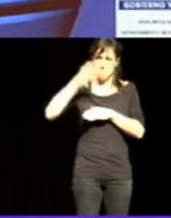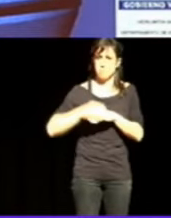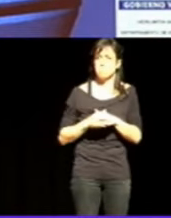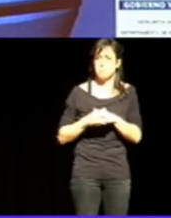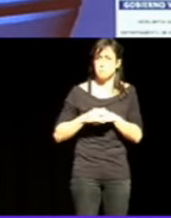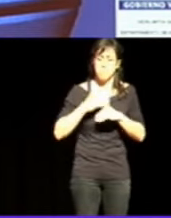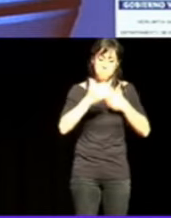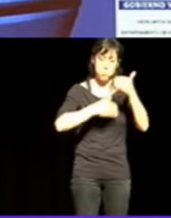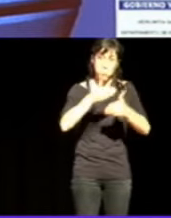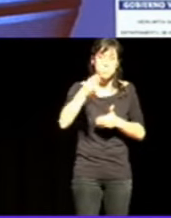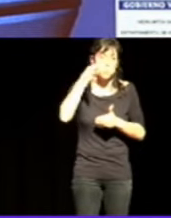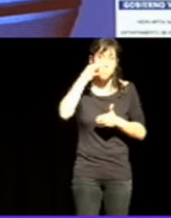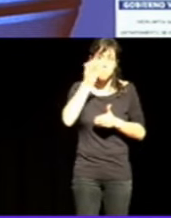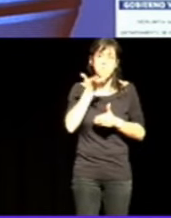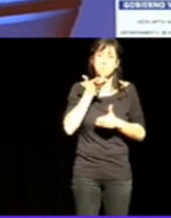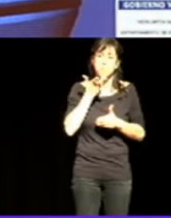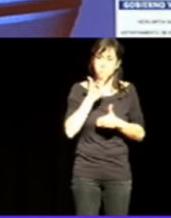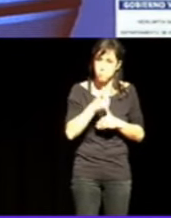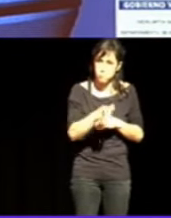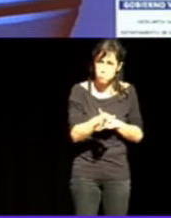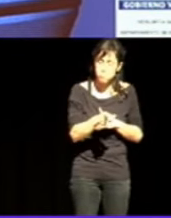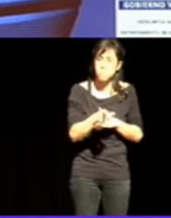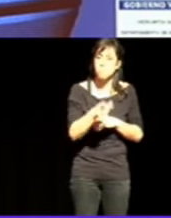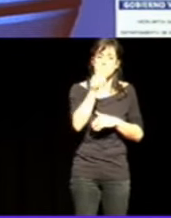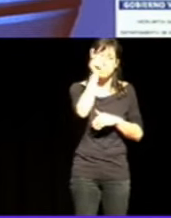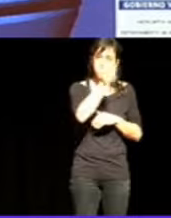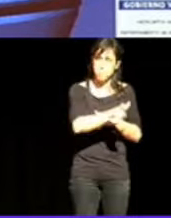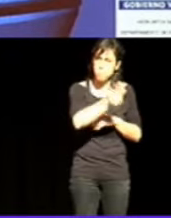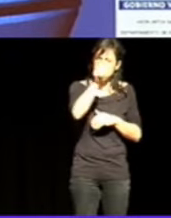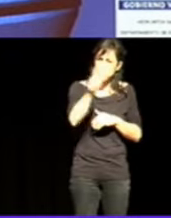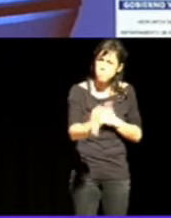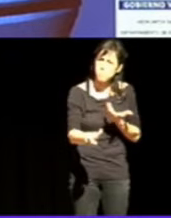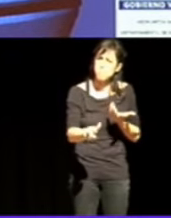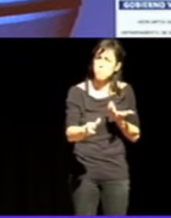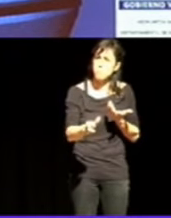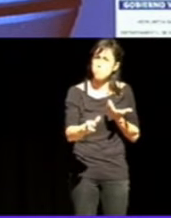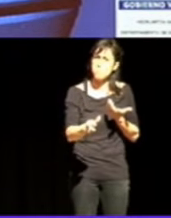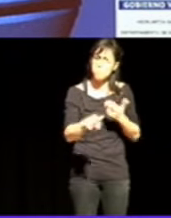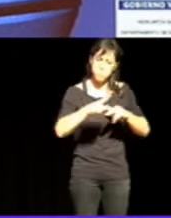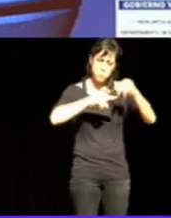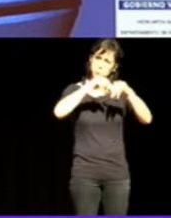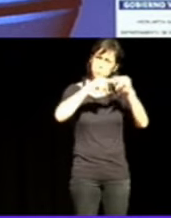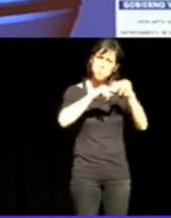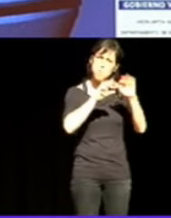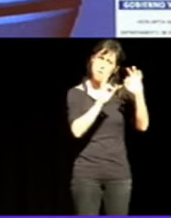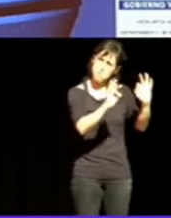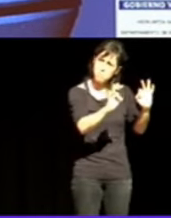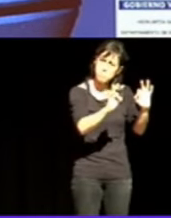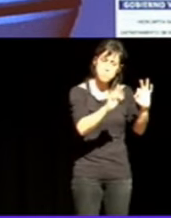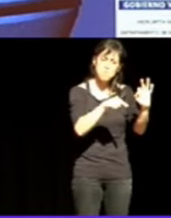procesos humanos y para que entiendas por qué tú te has construido como te has construido.